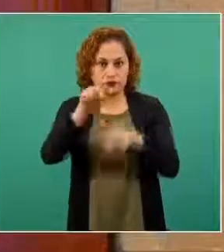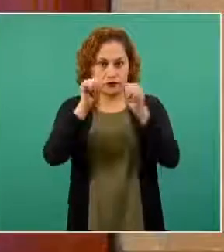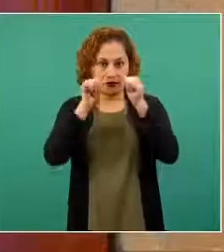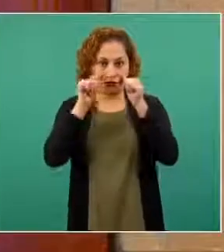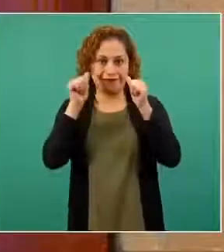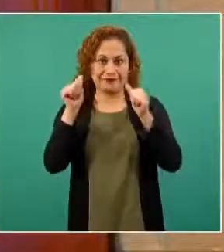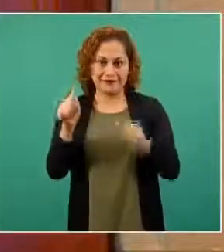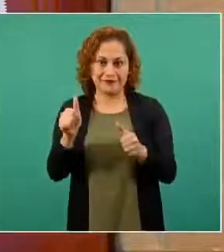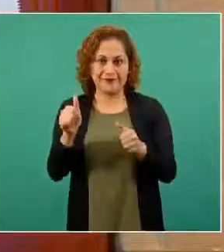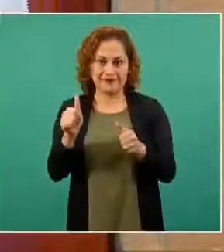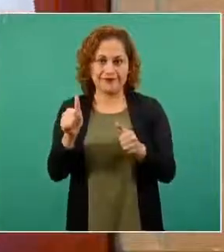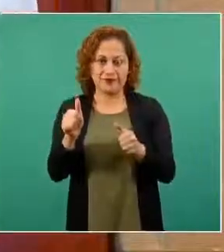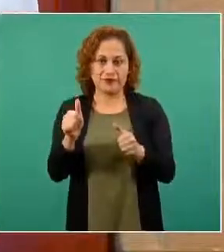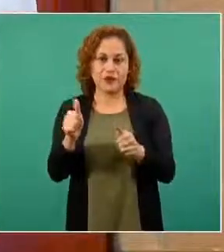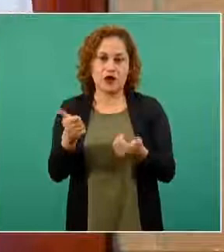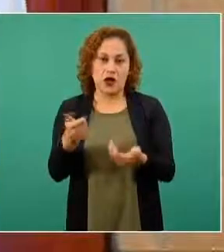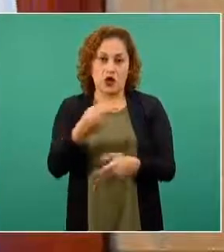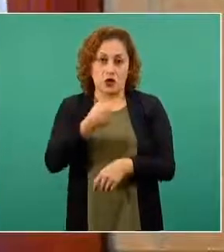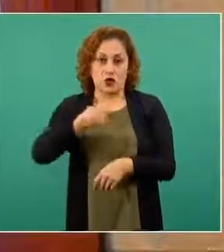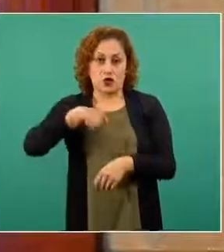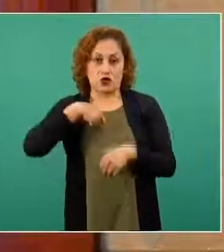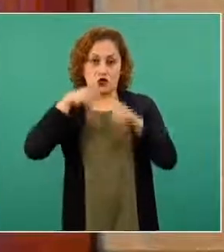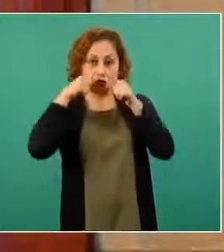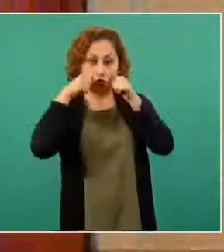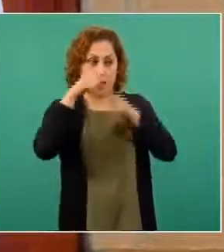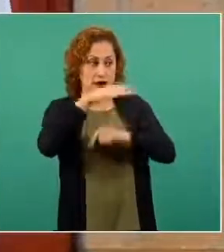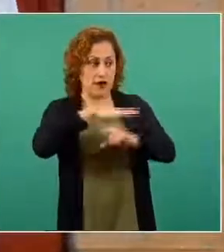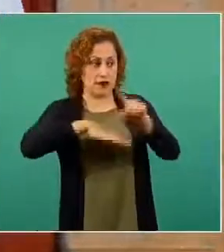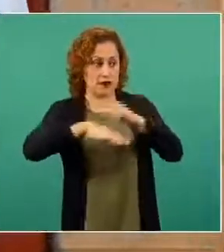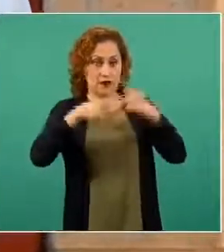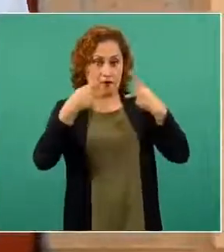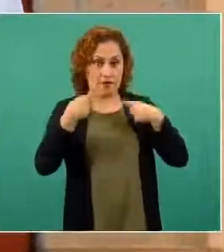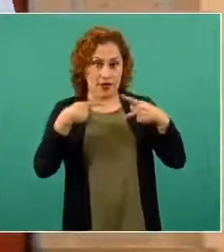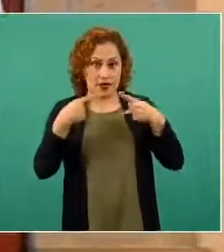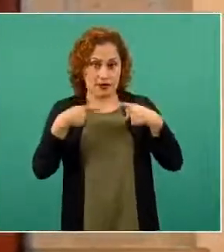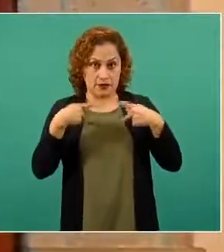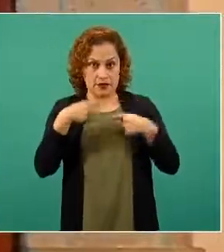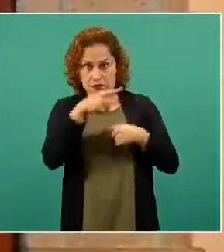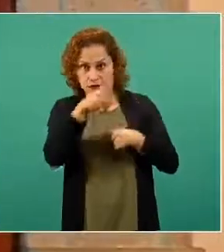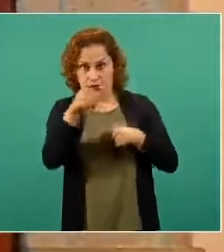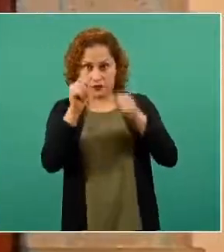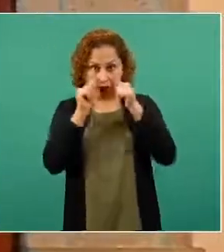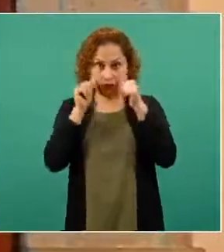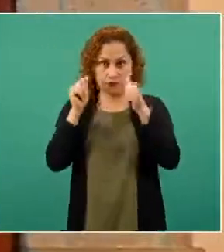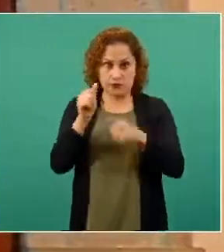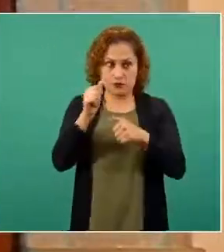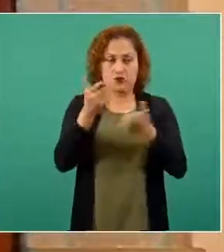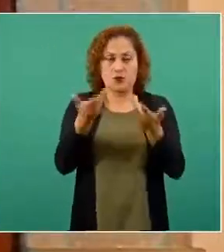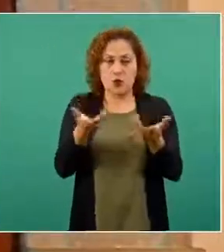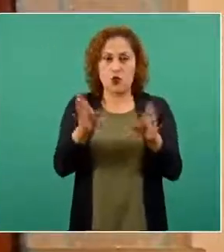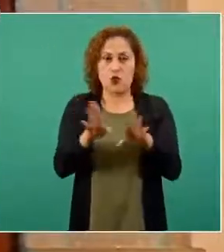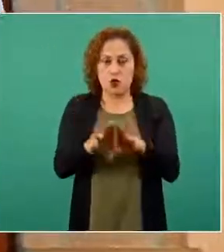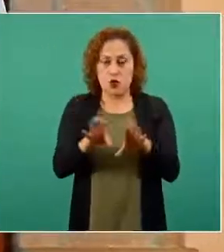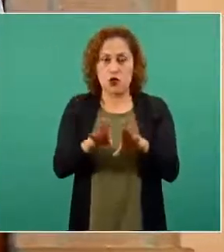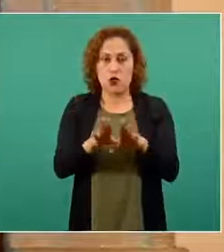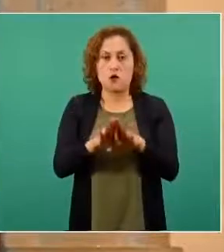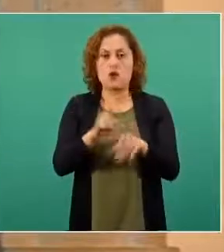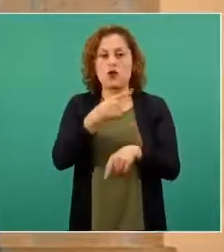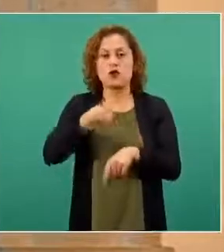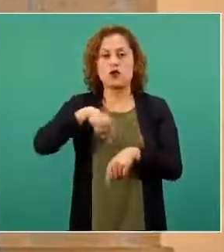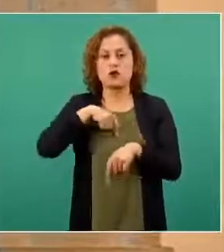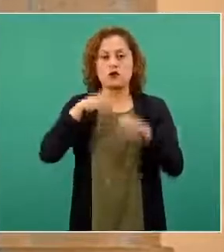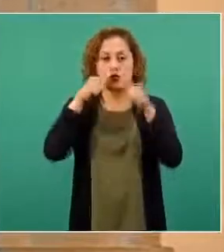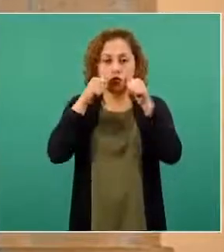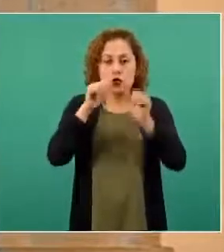parte de nuestra población a la que nosotros queremos beneficiar y asimismo cómo interactuamos con el resto de las